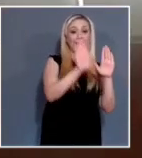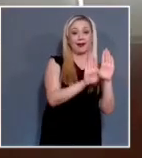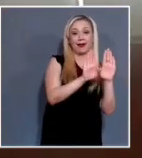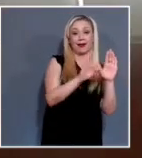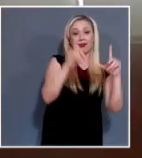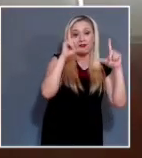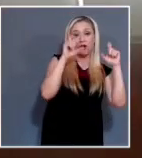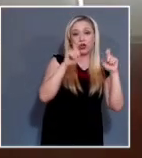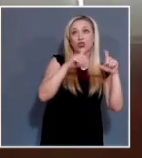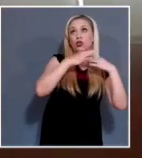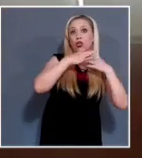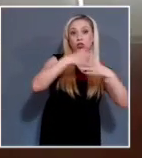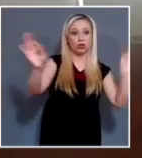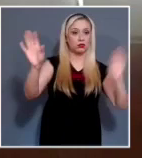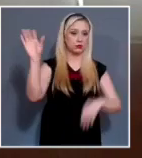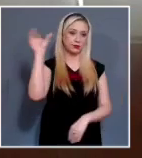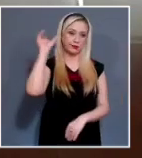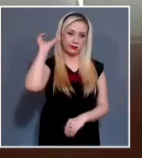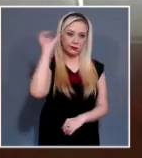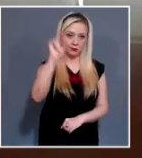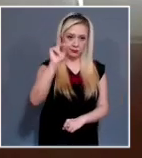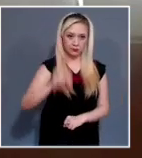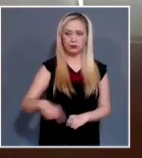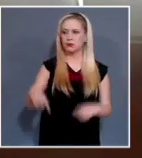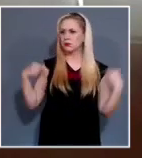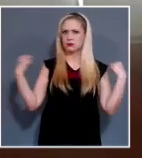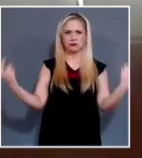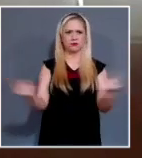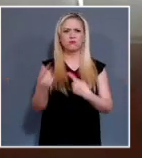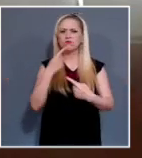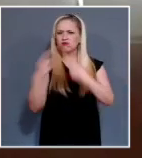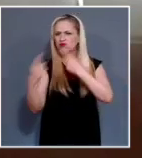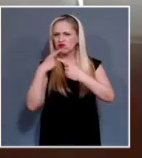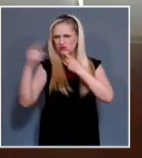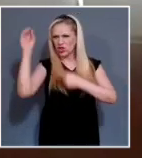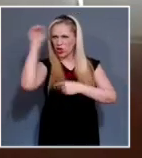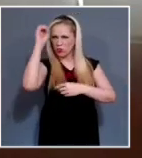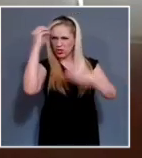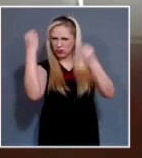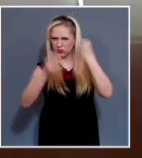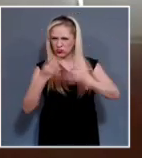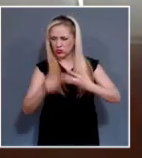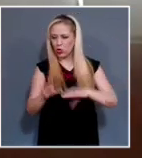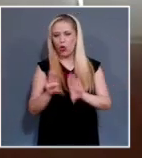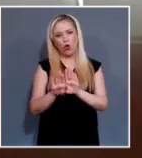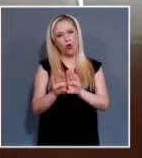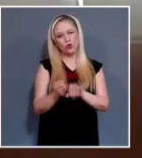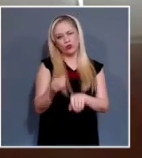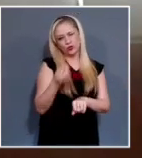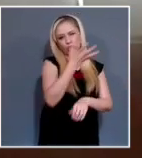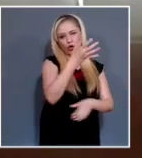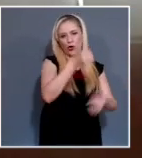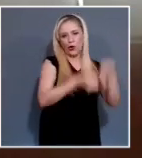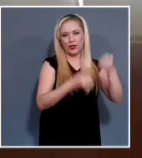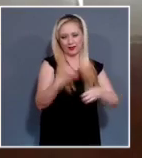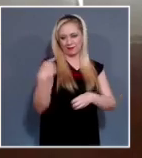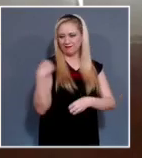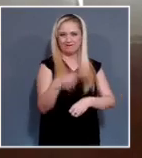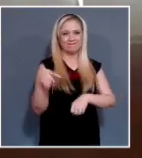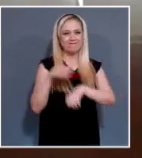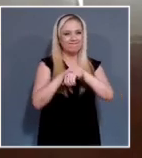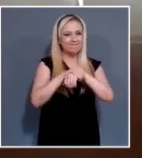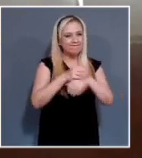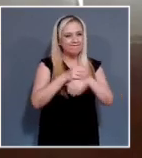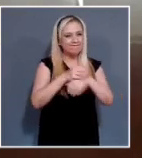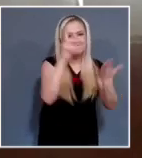tratar de respaldar con evidencia científica y con pues testimonios de expertos, ya sea jurídicos, en